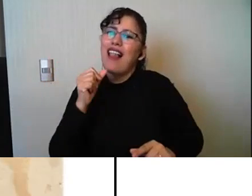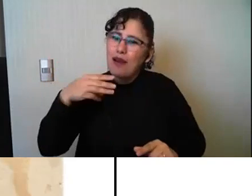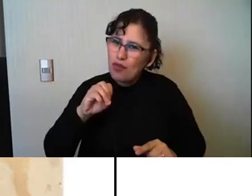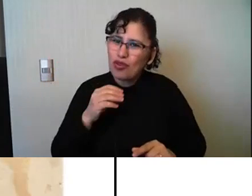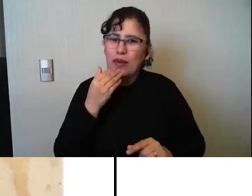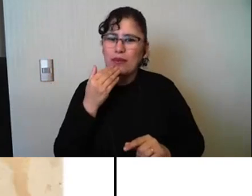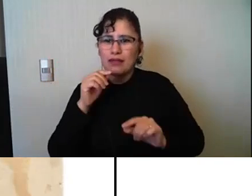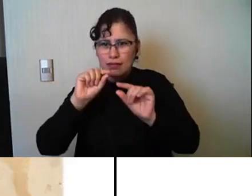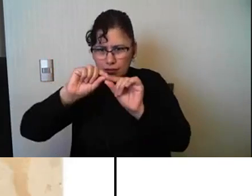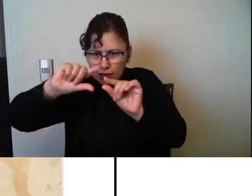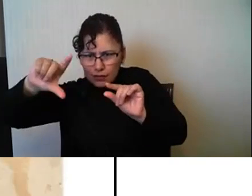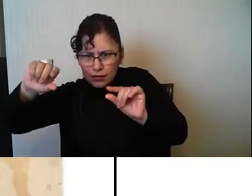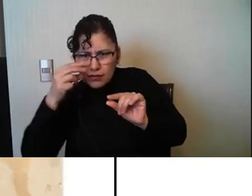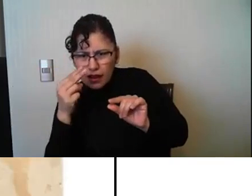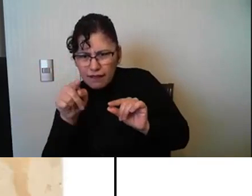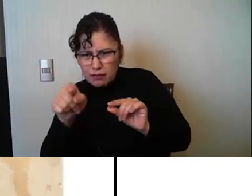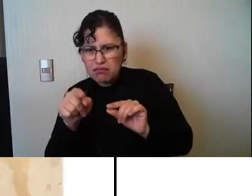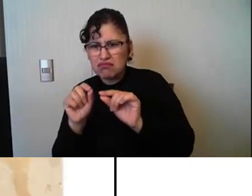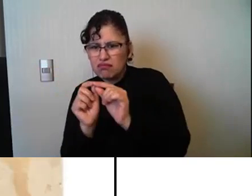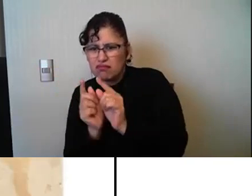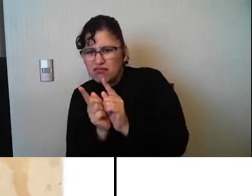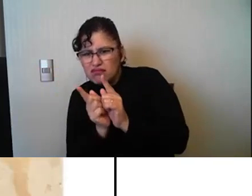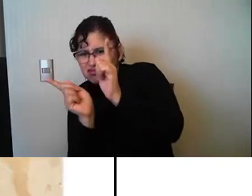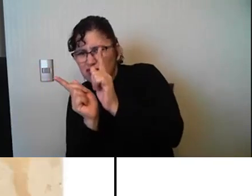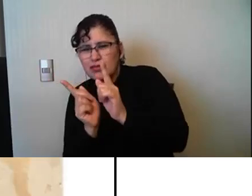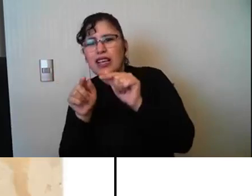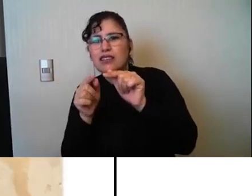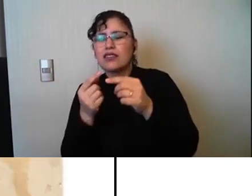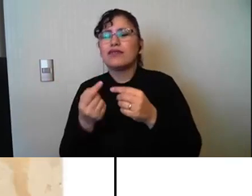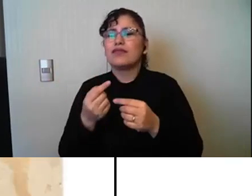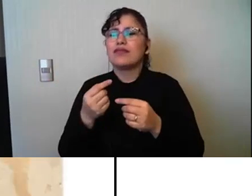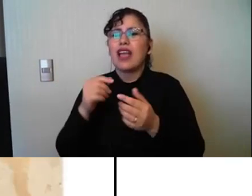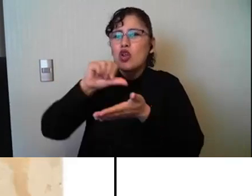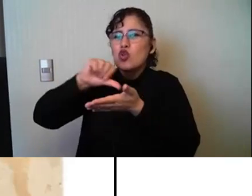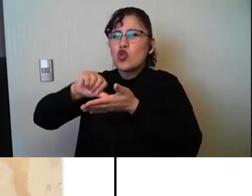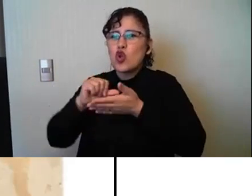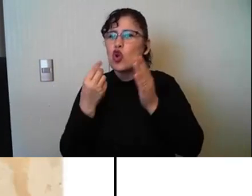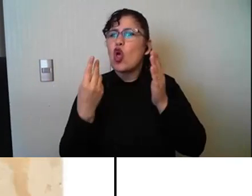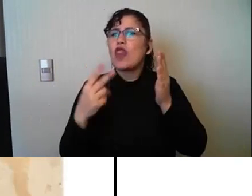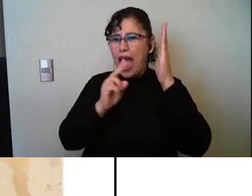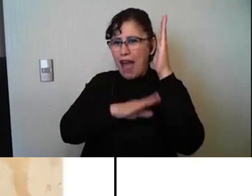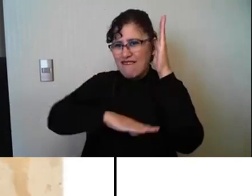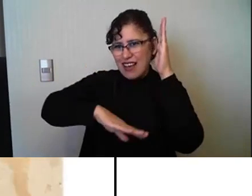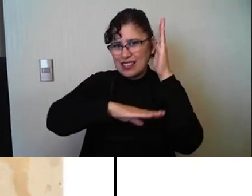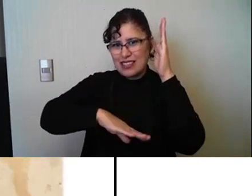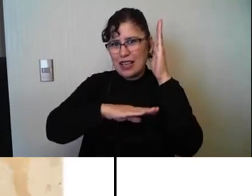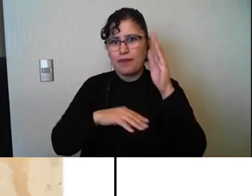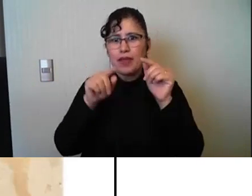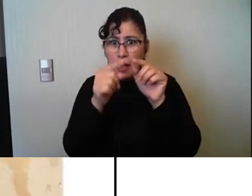elementos que están corresponden a los núcleos, o parte de los núcleos de la base. Tenemos núcleo